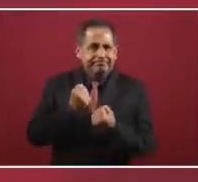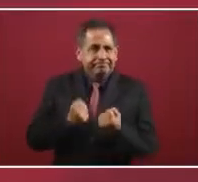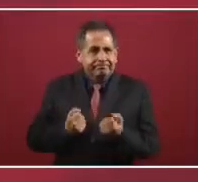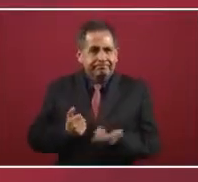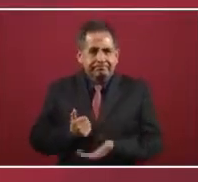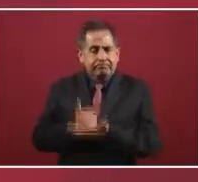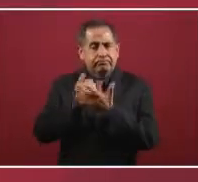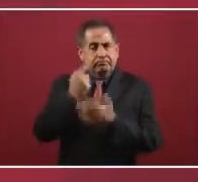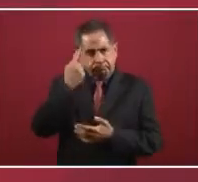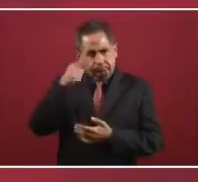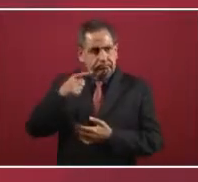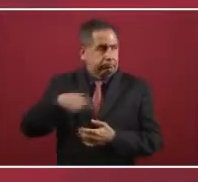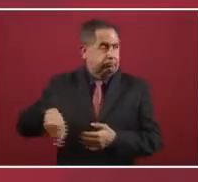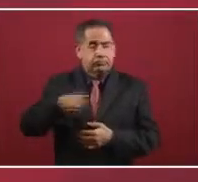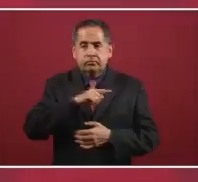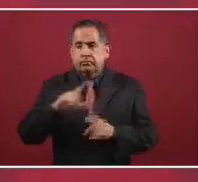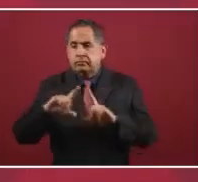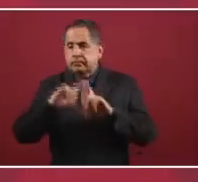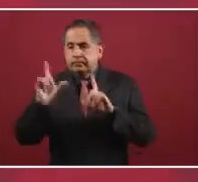nacional, y